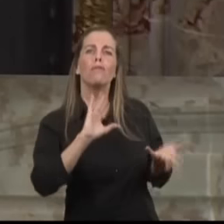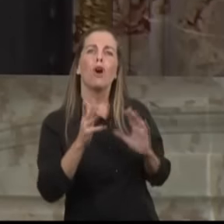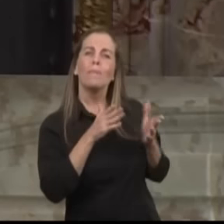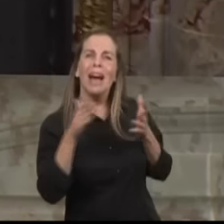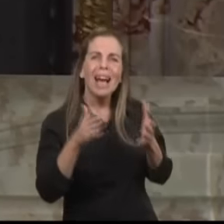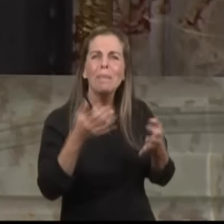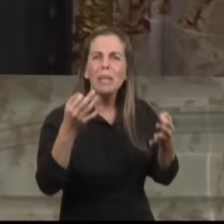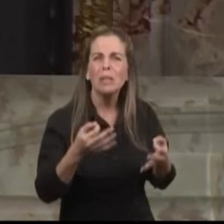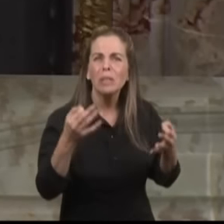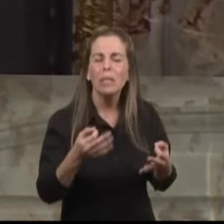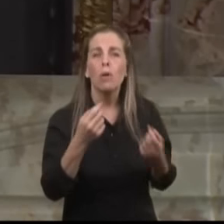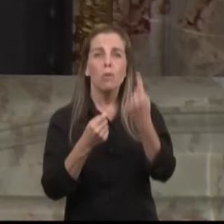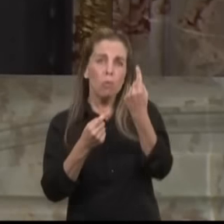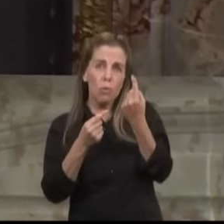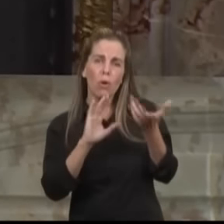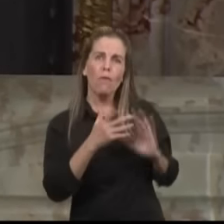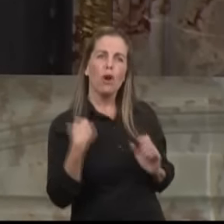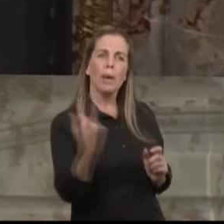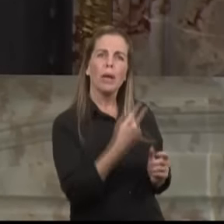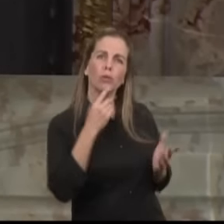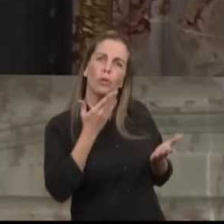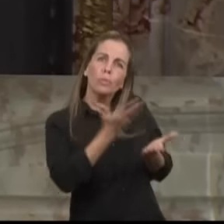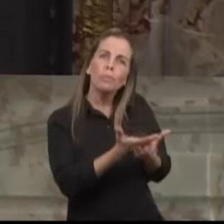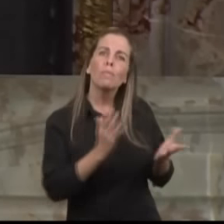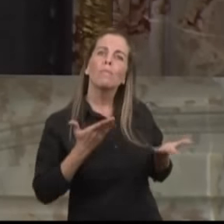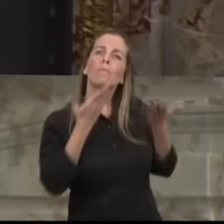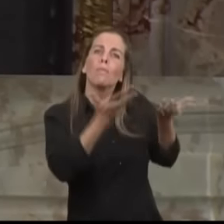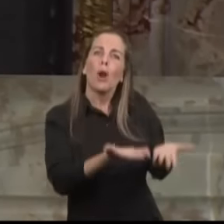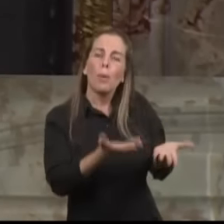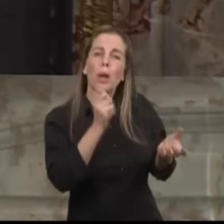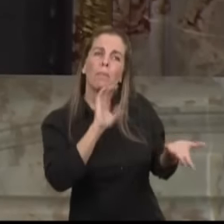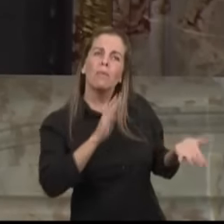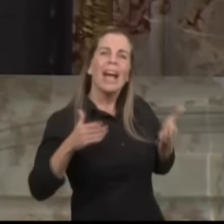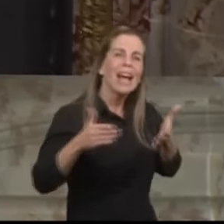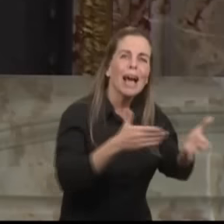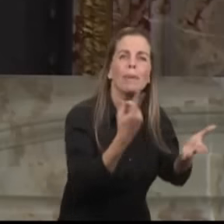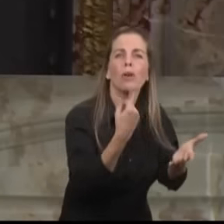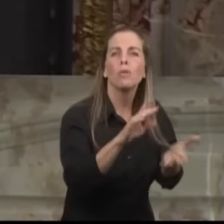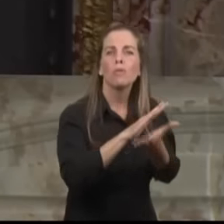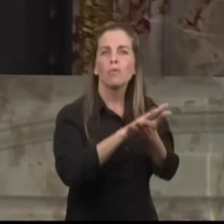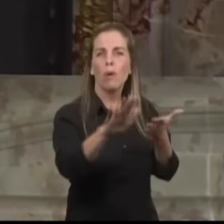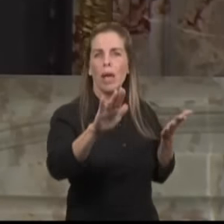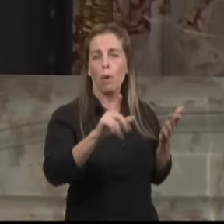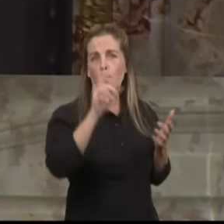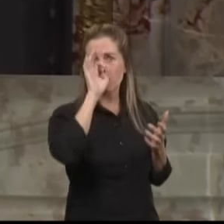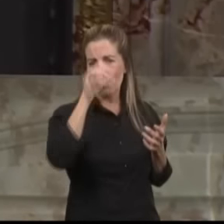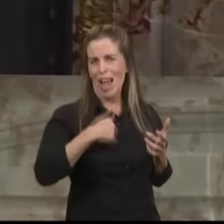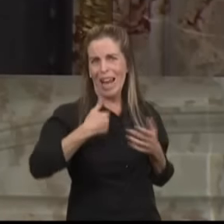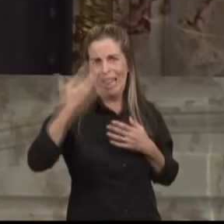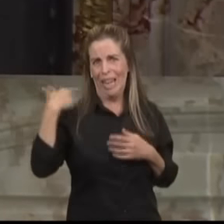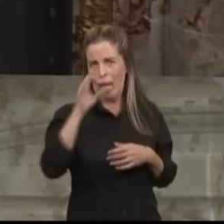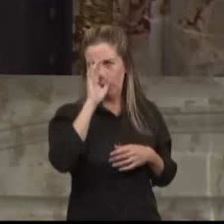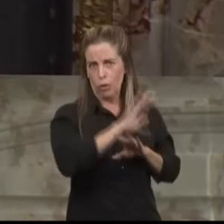posibles. Uno es el que ofrecemos nosotros, un camino distinto por el que la Argentina no ha transitado prácticamente nunca en su